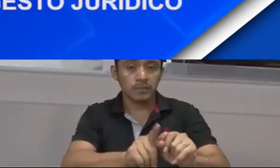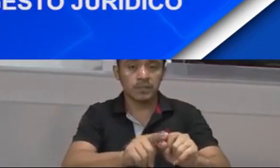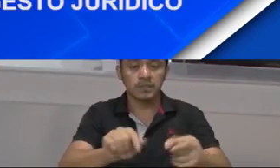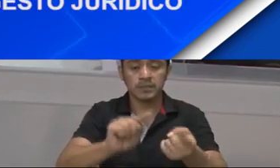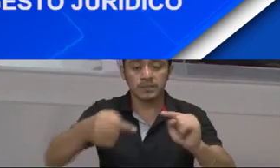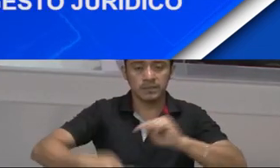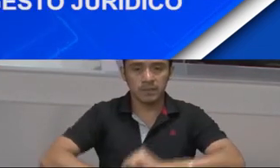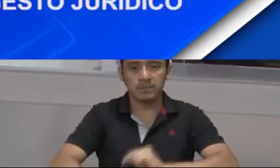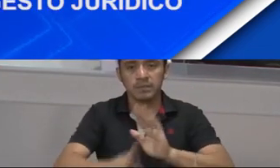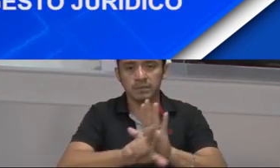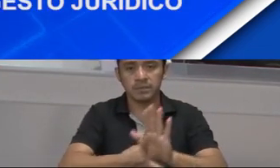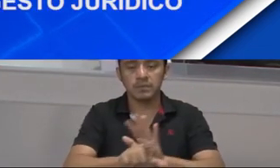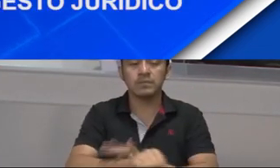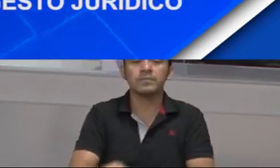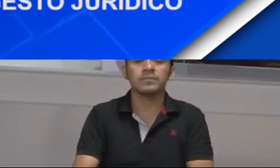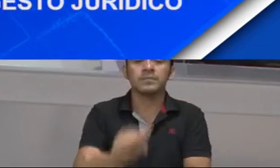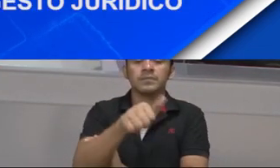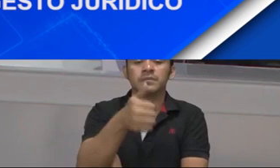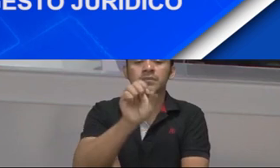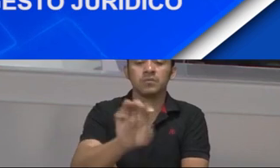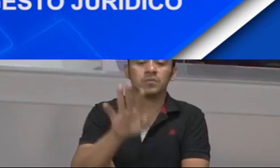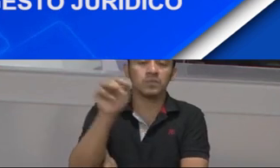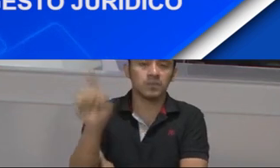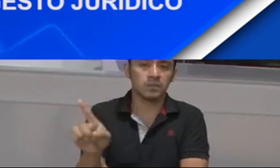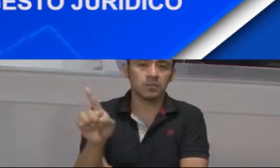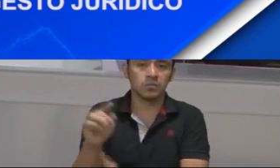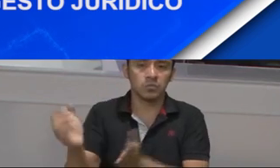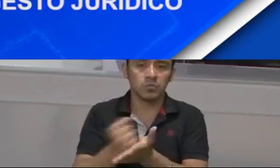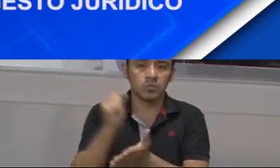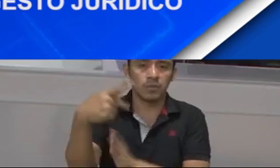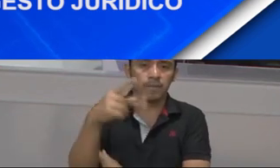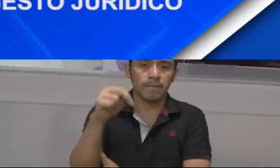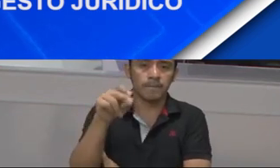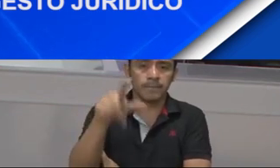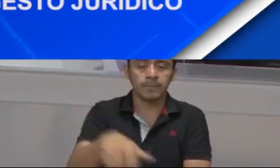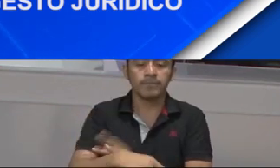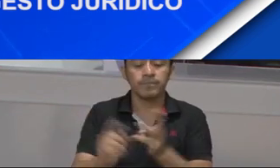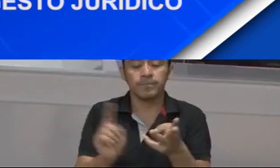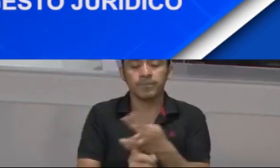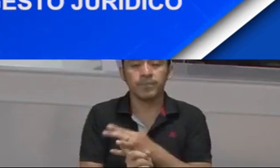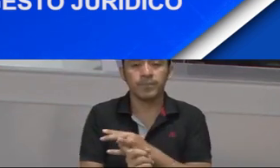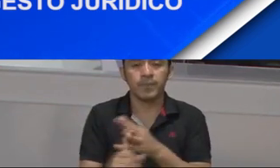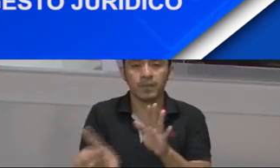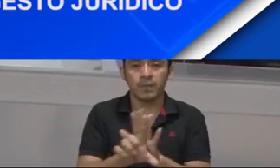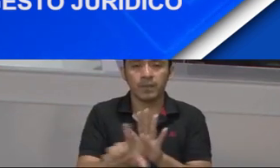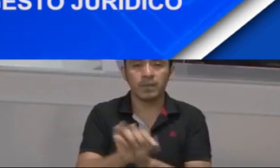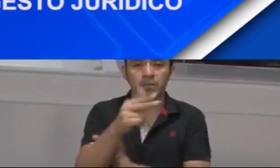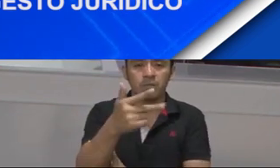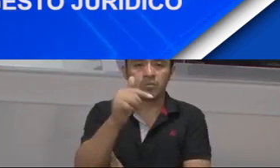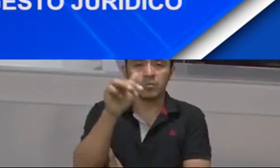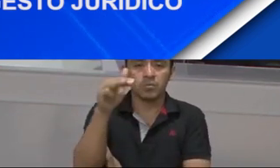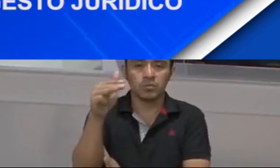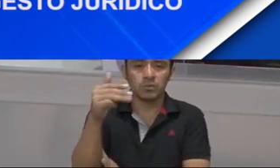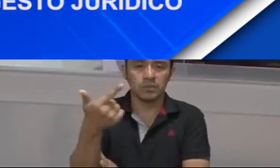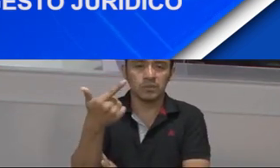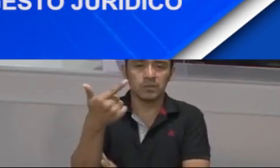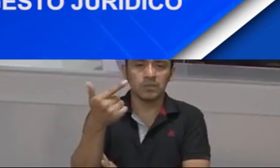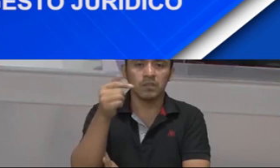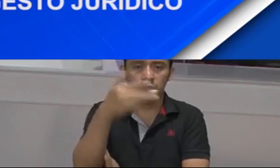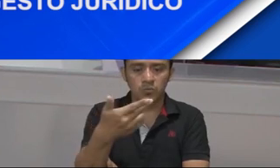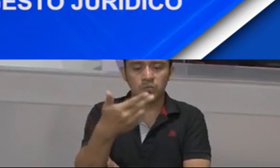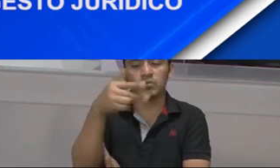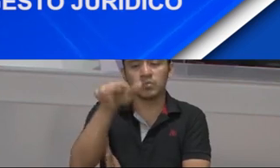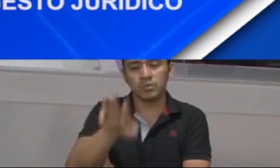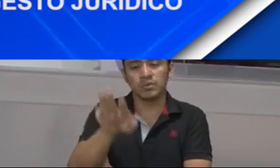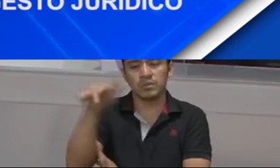de Reformas a la Ley número 641, Código Penal. 3. Ley número 839, Ley de